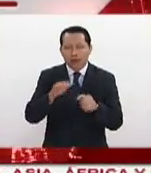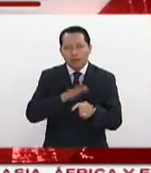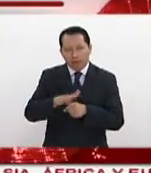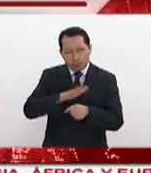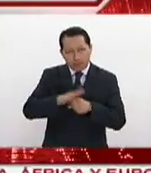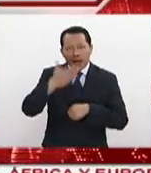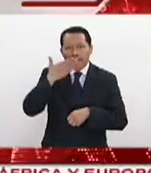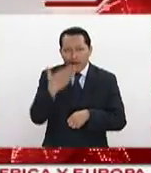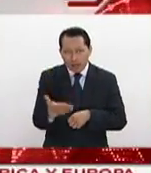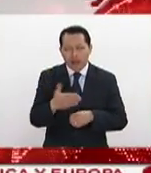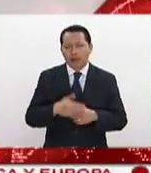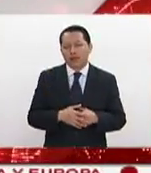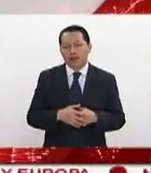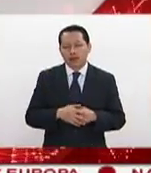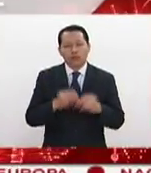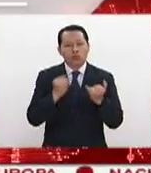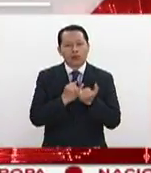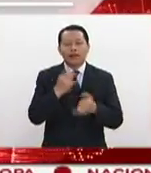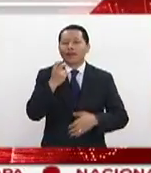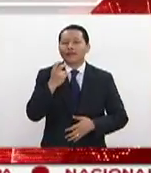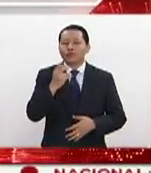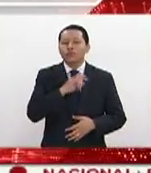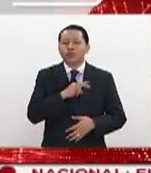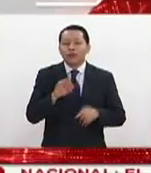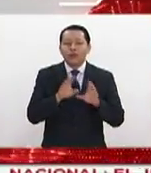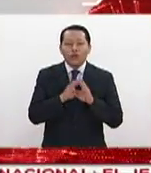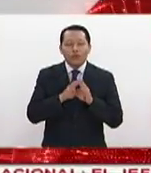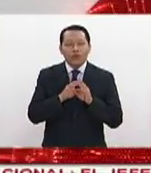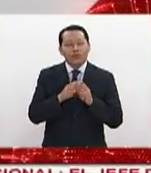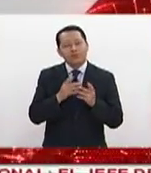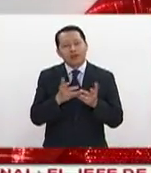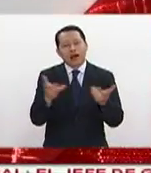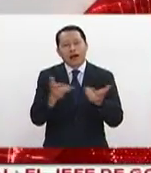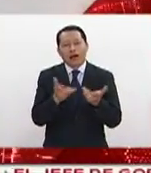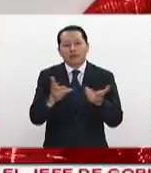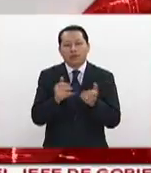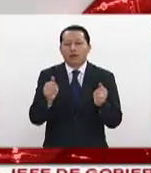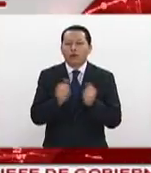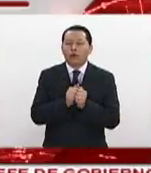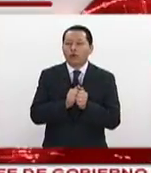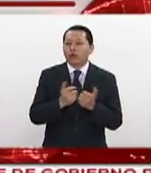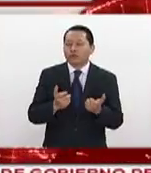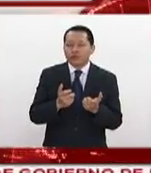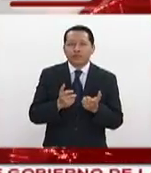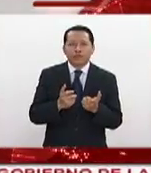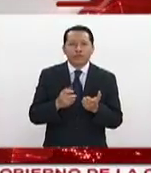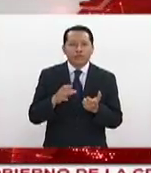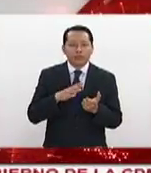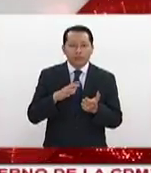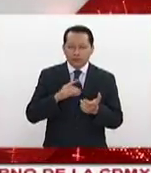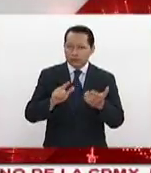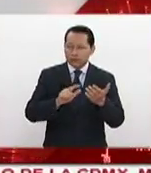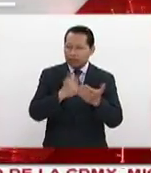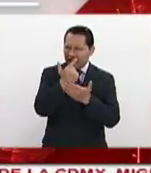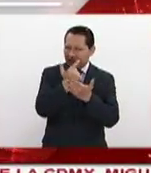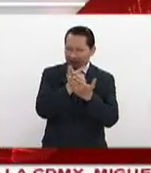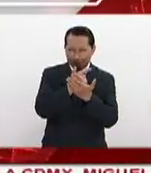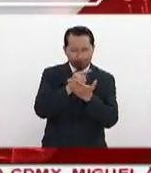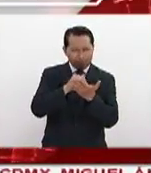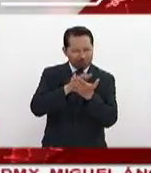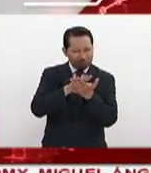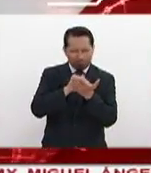bienestar. Y eso lo vamos a llevar a cabo con una agenda nueva